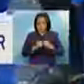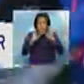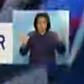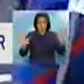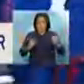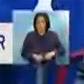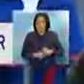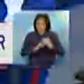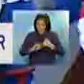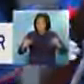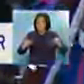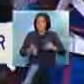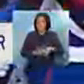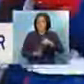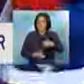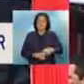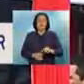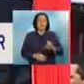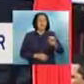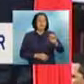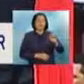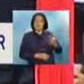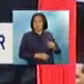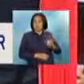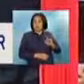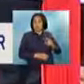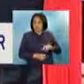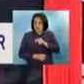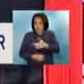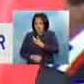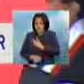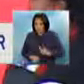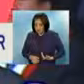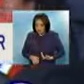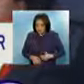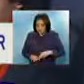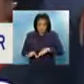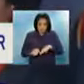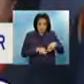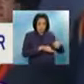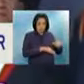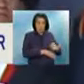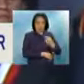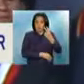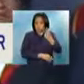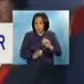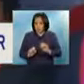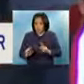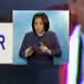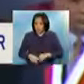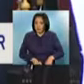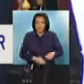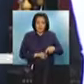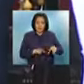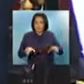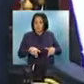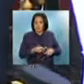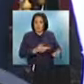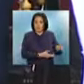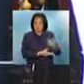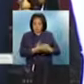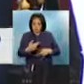San Martín fundó la Legión Peruana de la Guardia. El presidente se ausentó hasta en 2 oportunidades del estrado oficial y a su